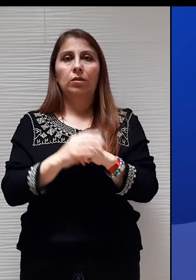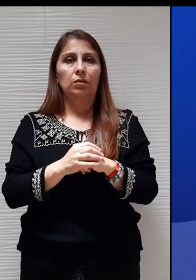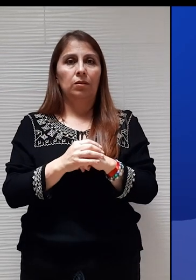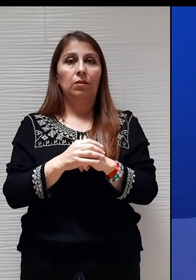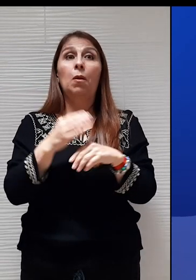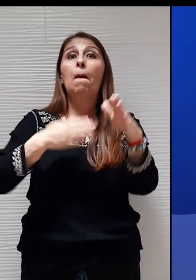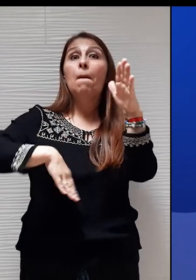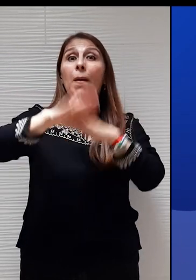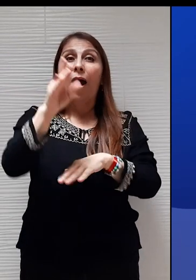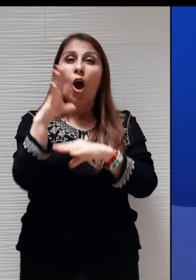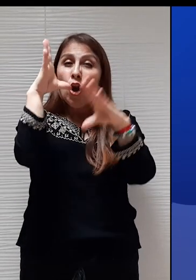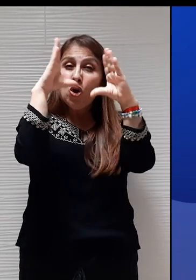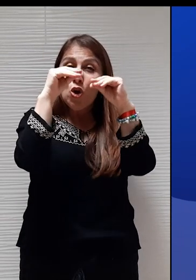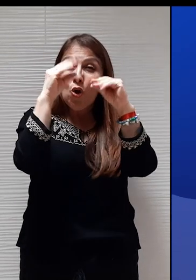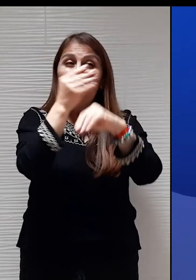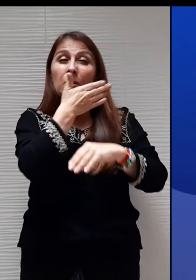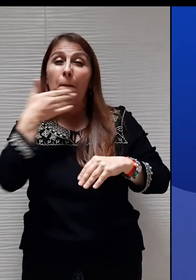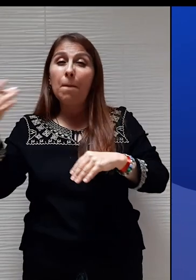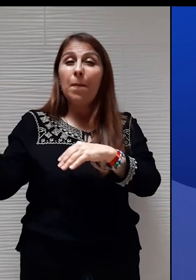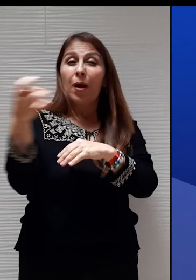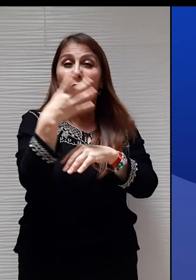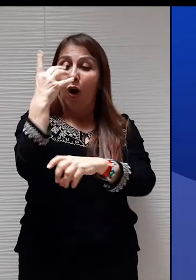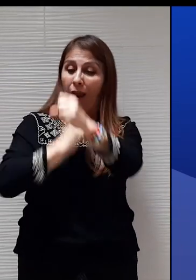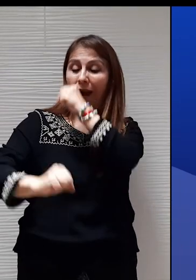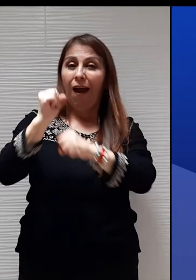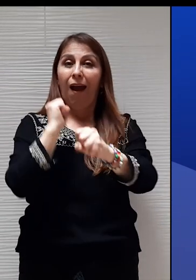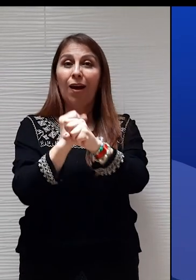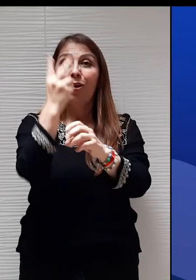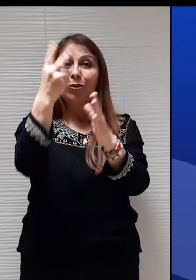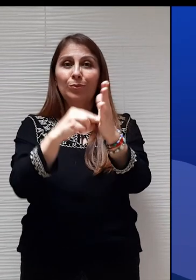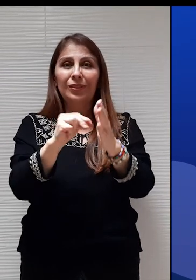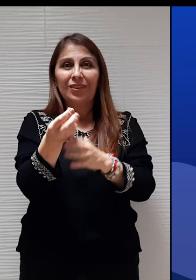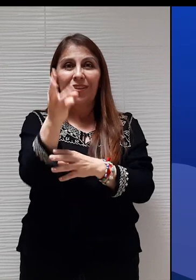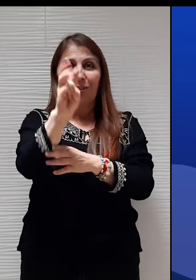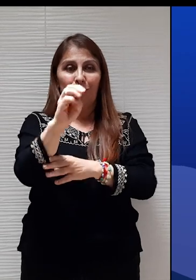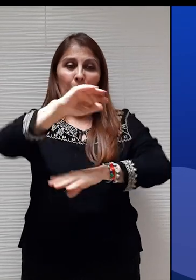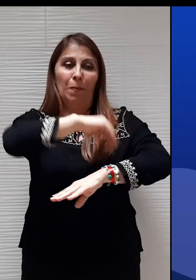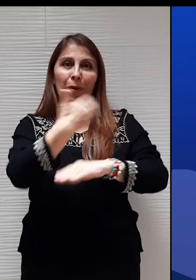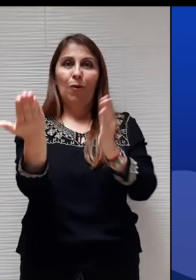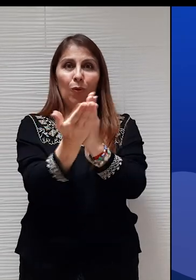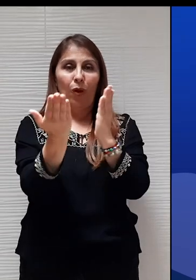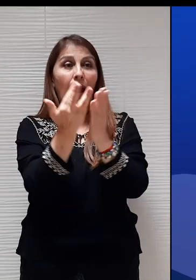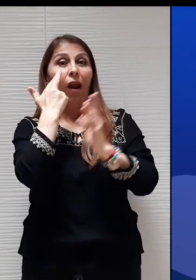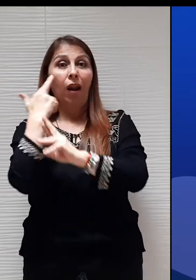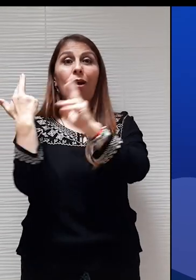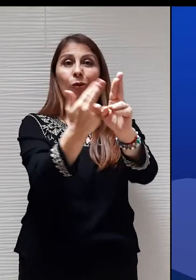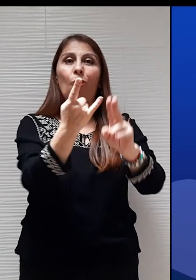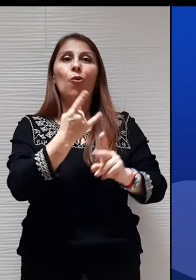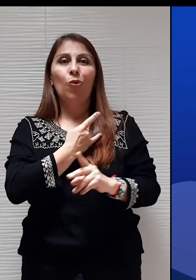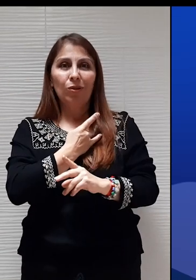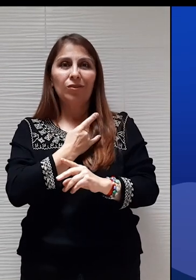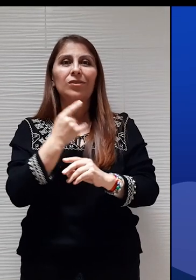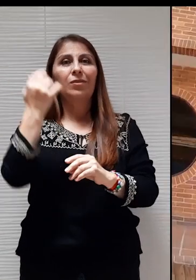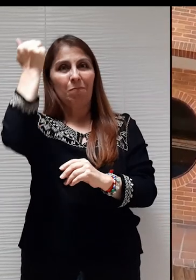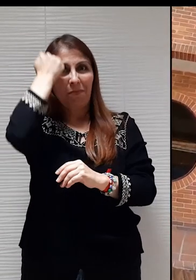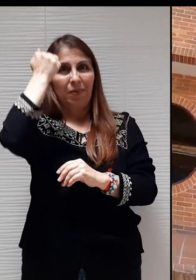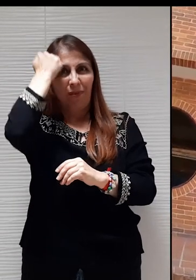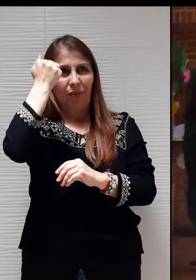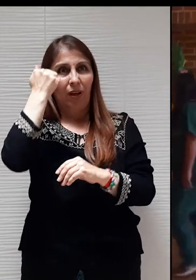Mejores en el 2018 por parte del Ministerio de Educación Nacional, por ser una de